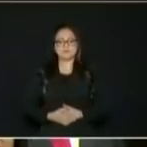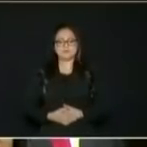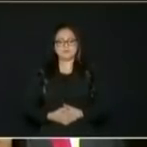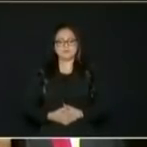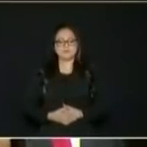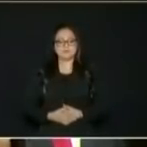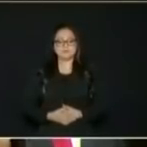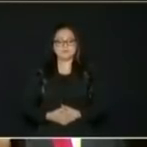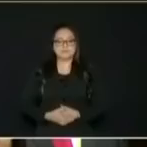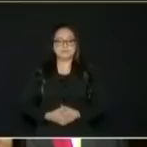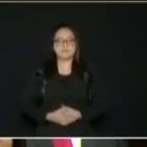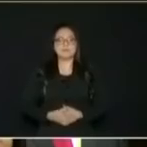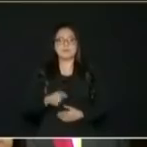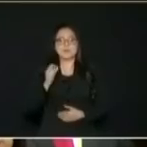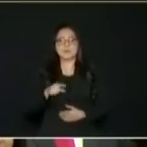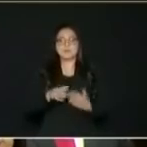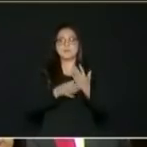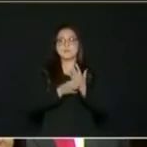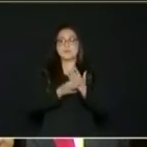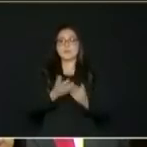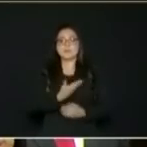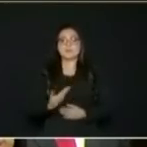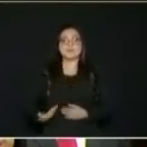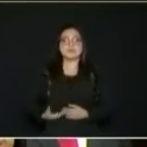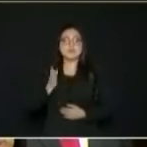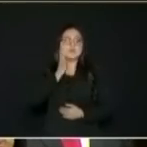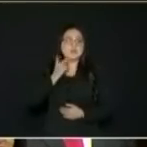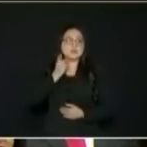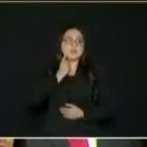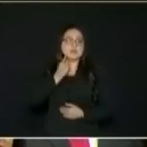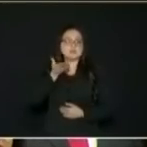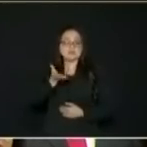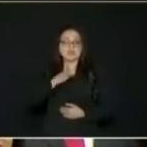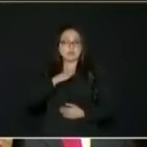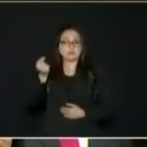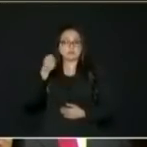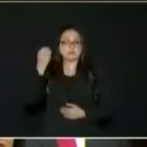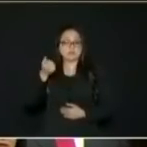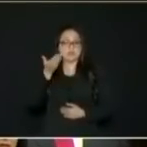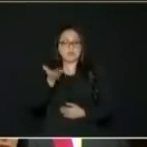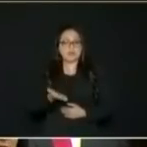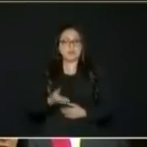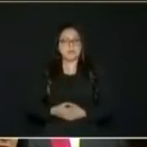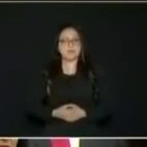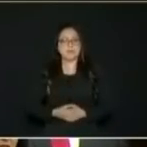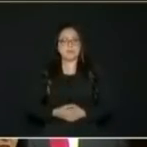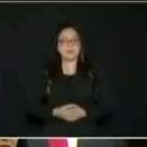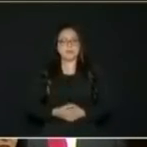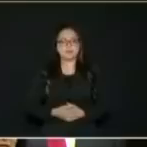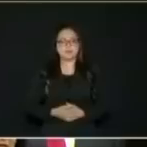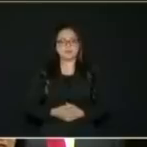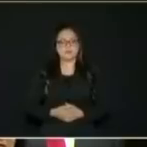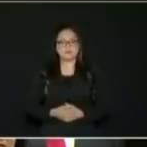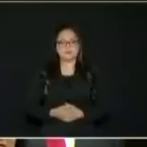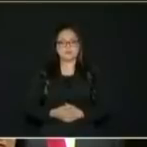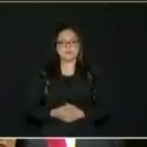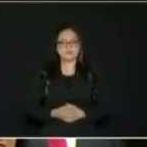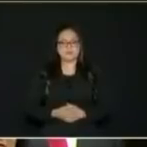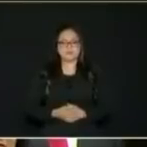Corte de Justicia, Porfirio Muñoz Ledo, que hace valer su jerarquía. Presidente del Congreso, perdón. Está